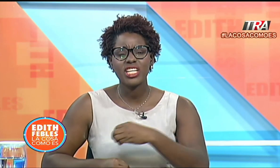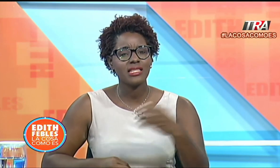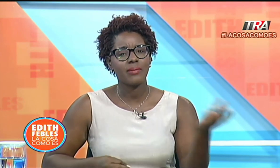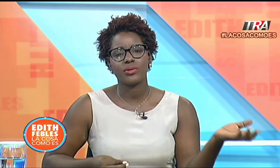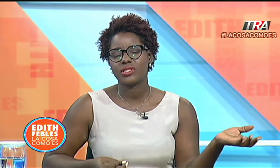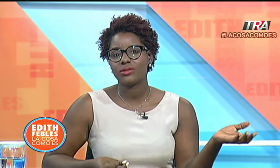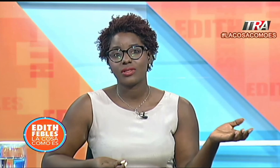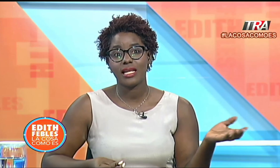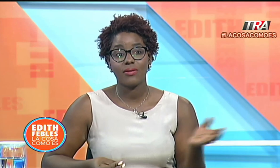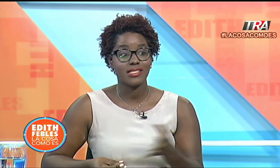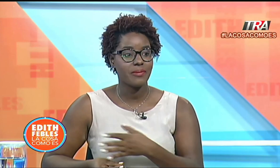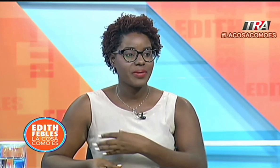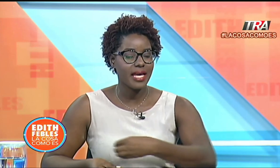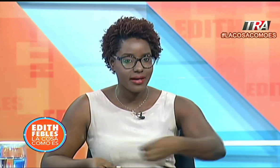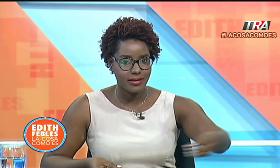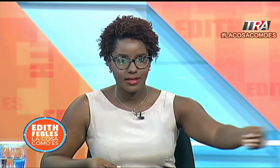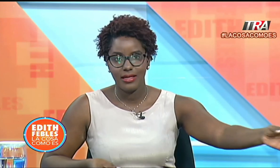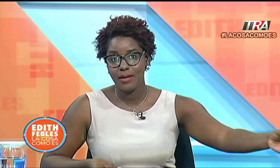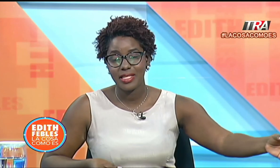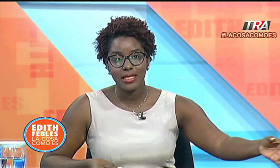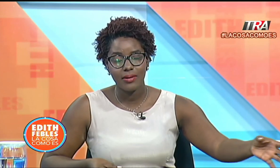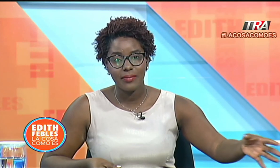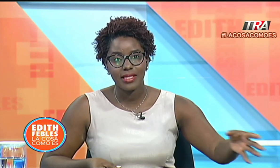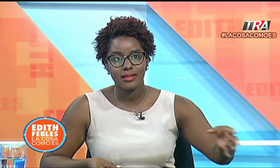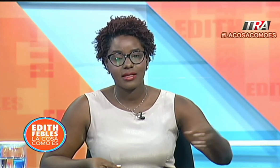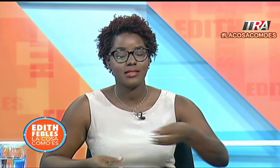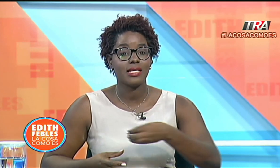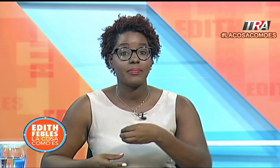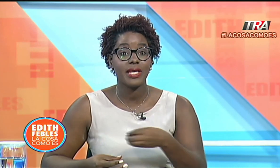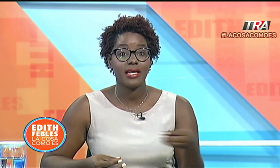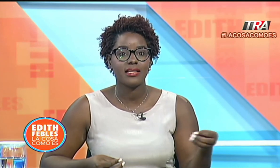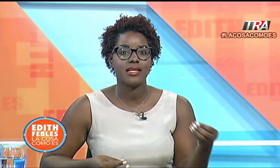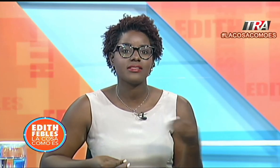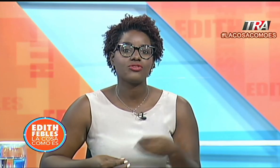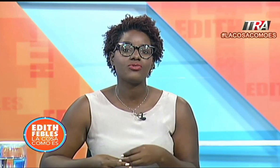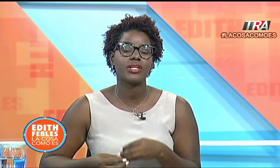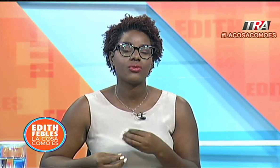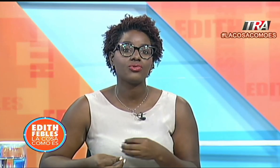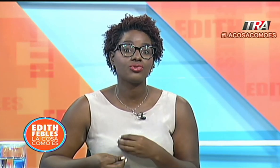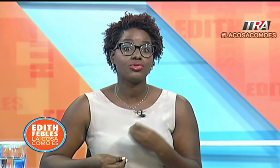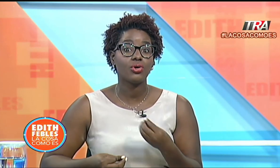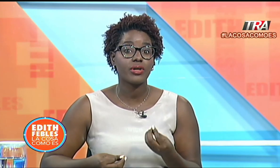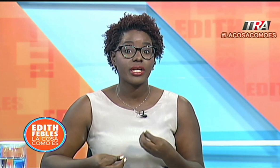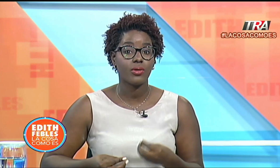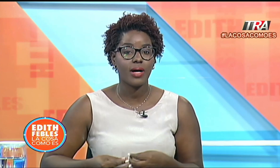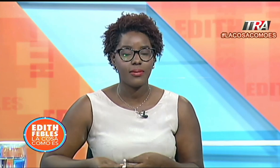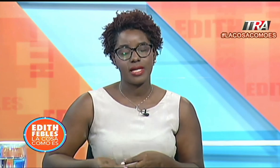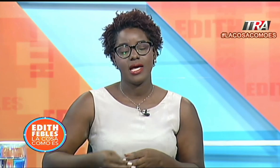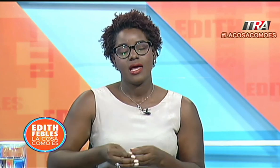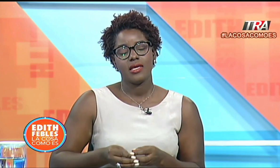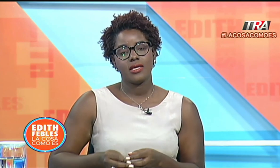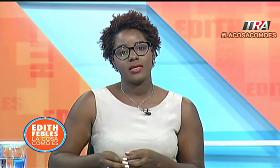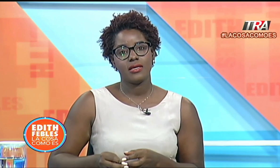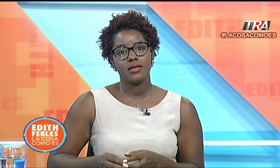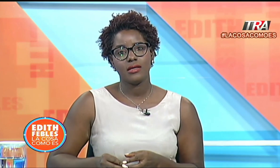el 80% del agua se pierde, lamentablemente, se pierde, y ese es un recurso no